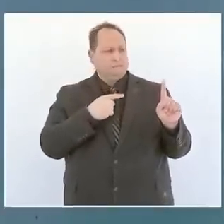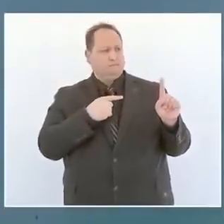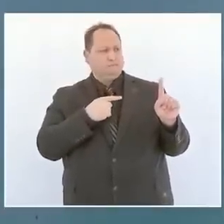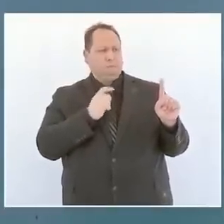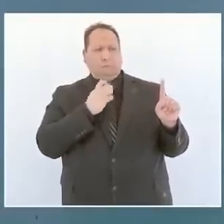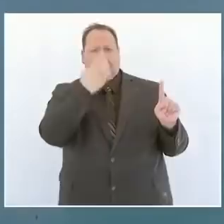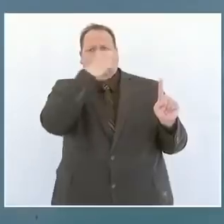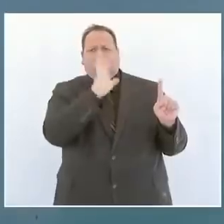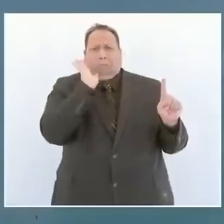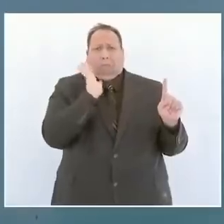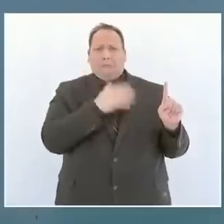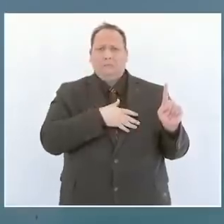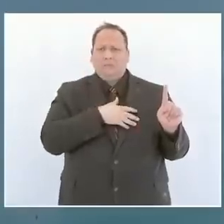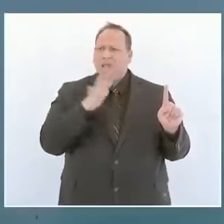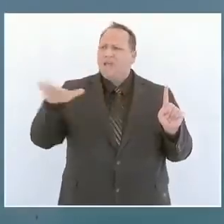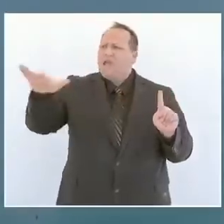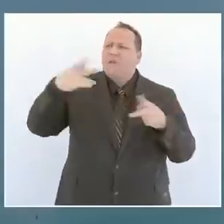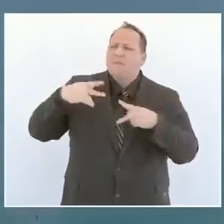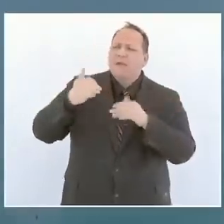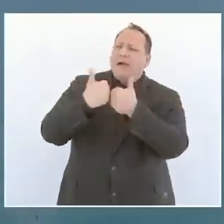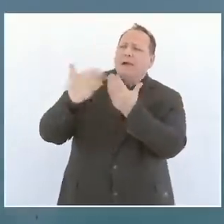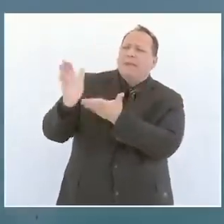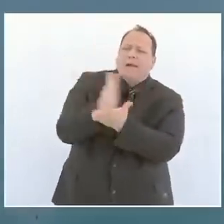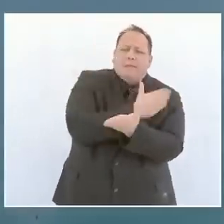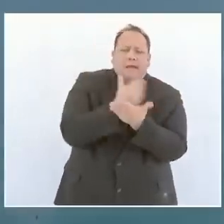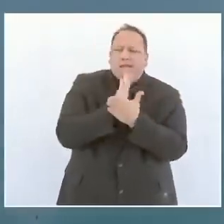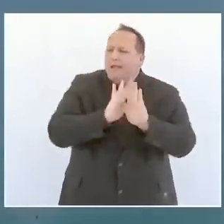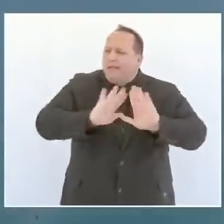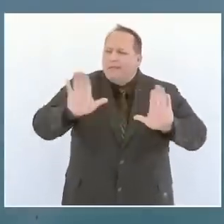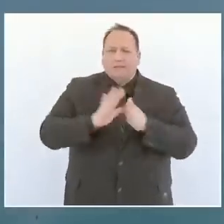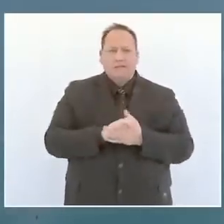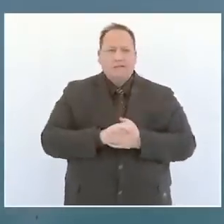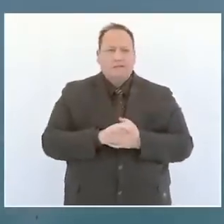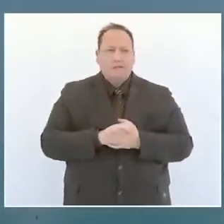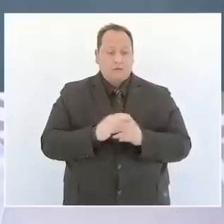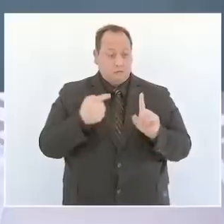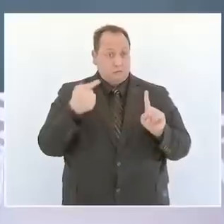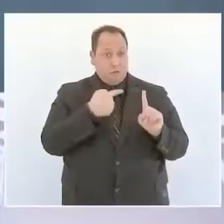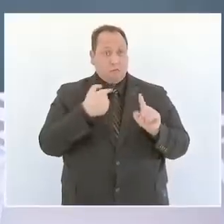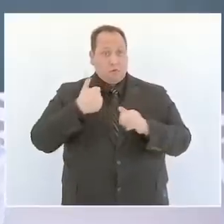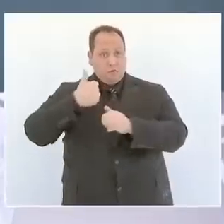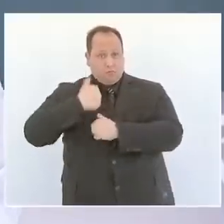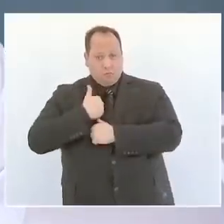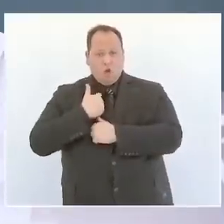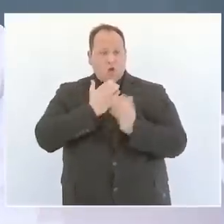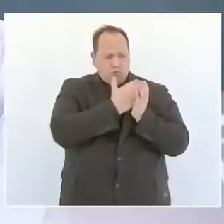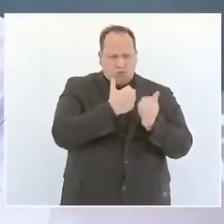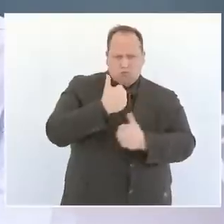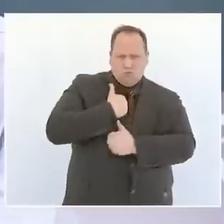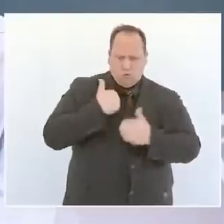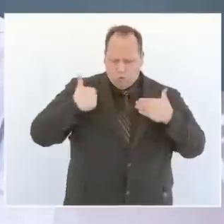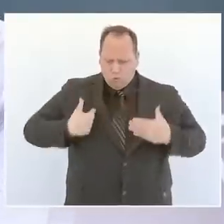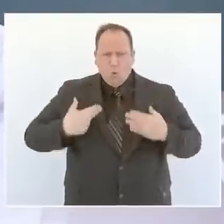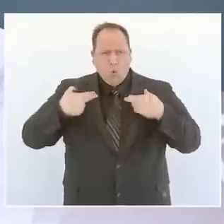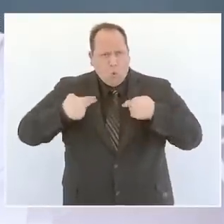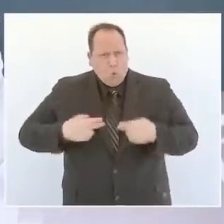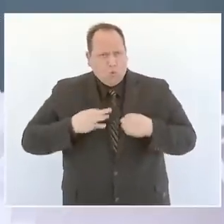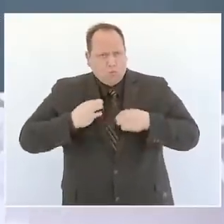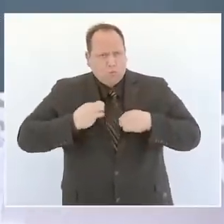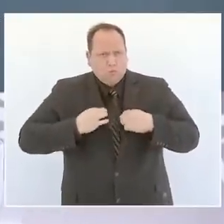ajenos al pueblo, a la sociedad, cuando el marino y el soldado son pueblo uniformado.